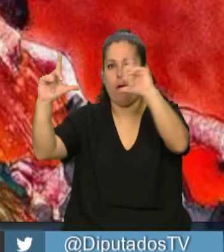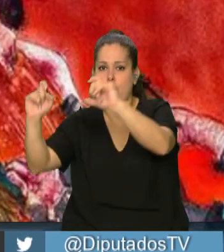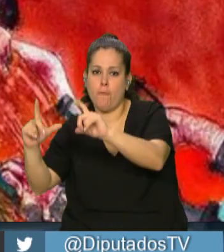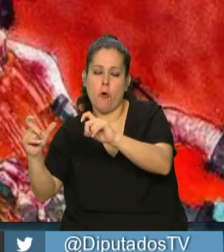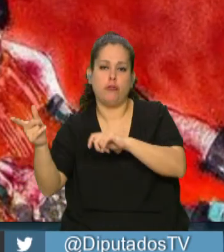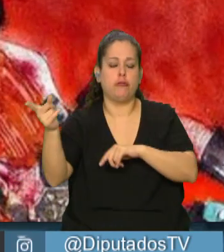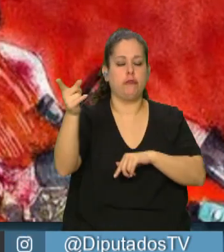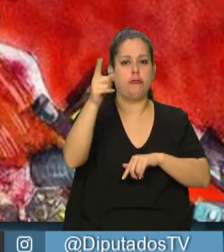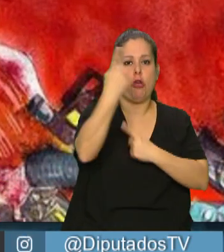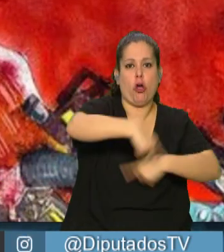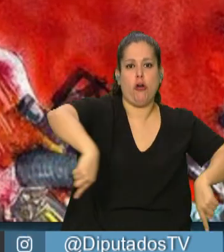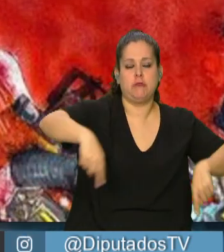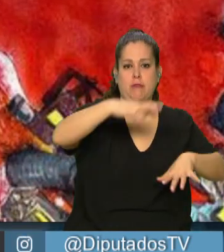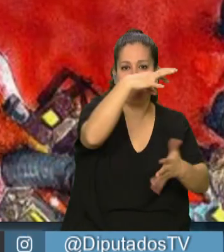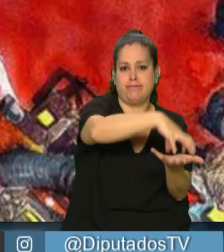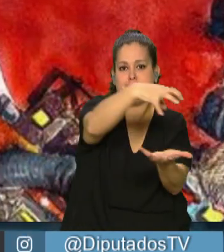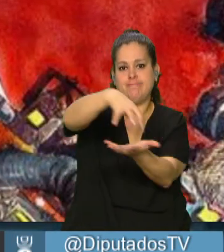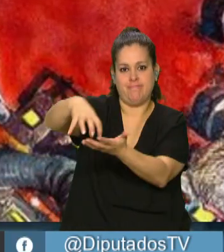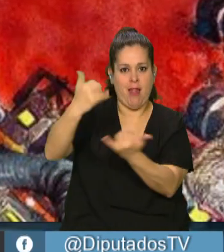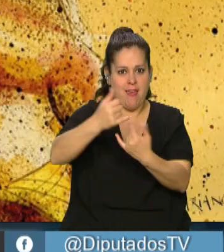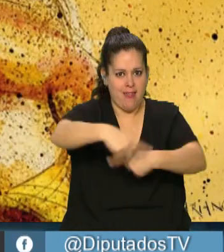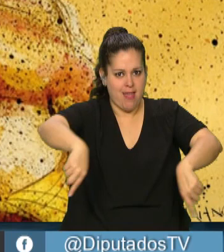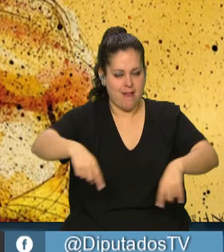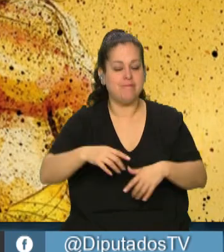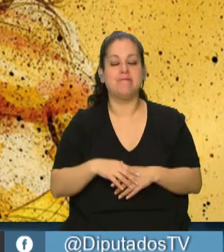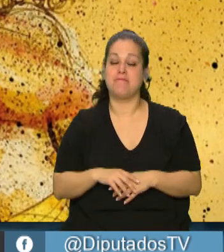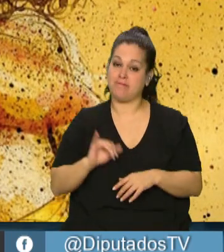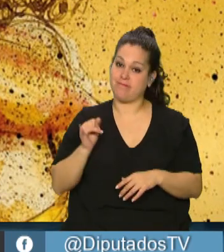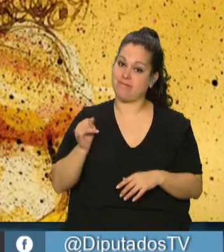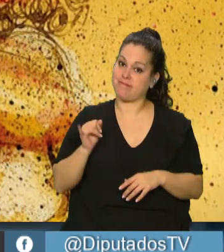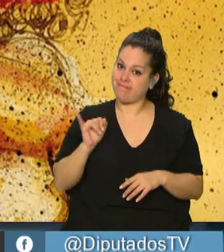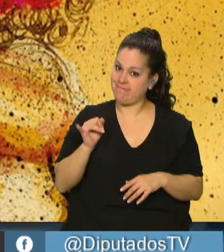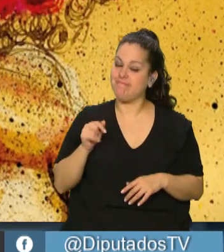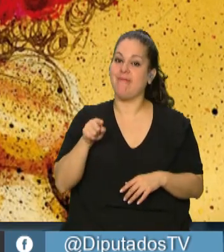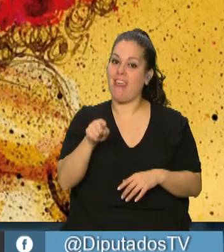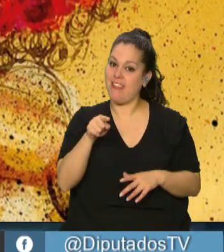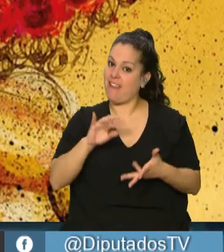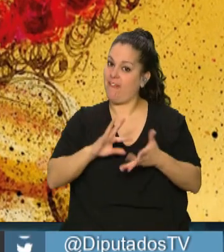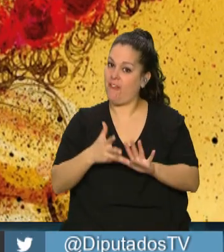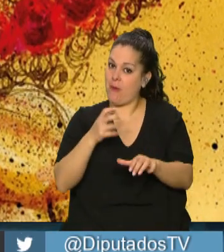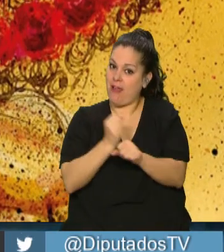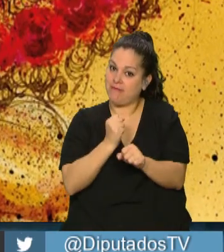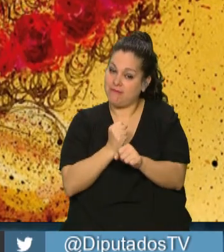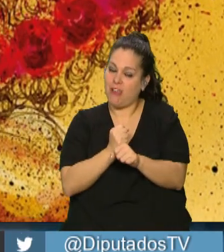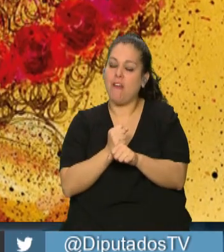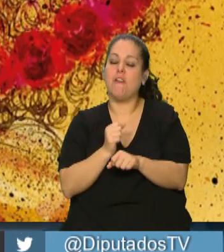con instalaciones también. Sí, sí, esa es una dinámica que